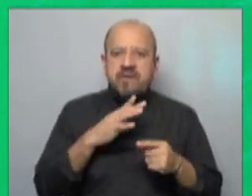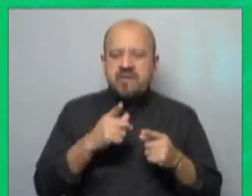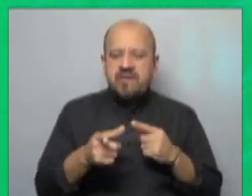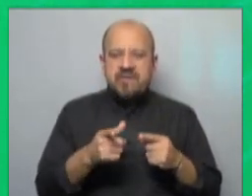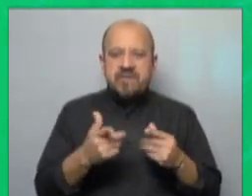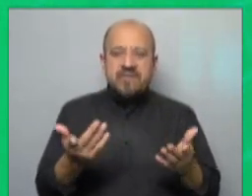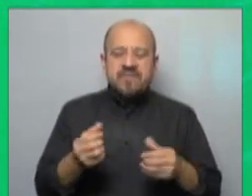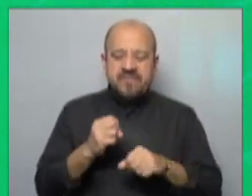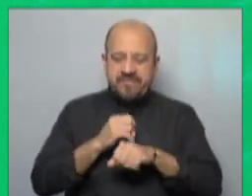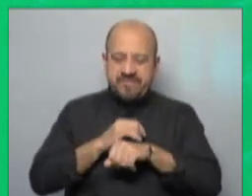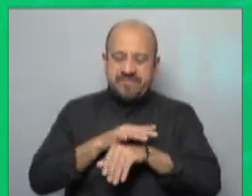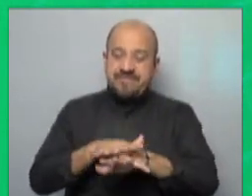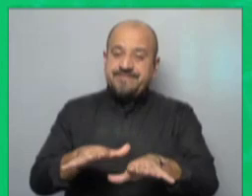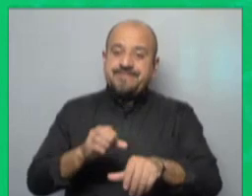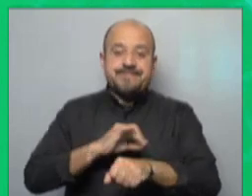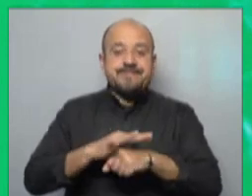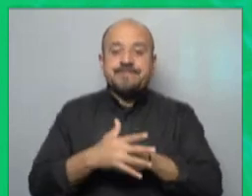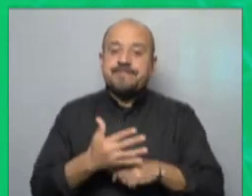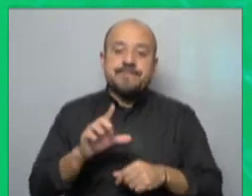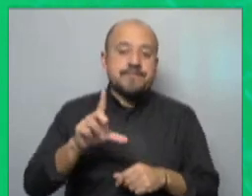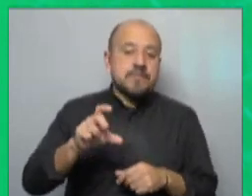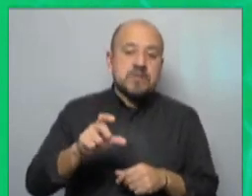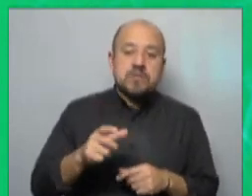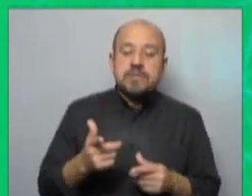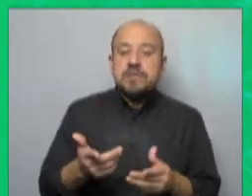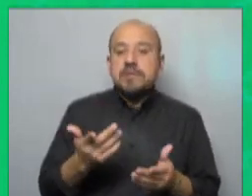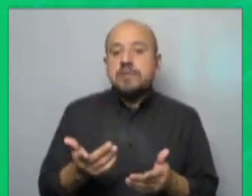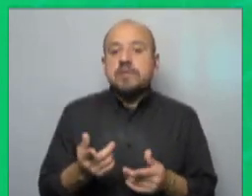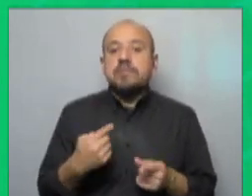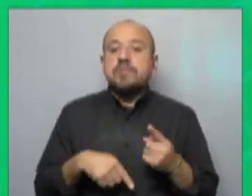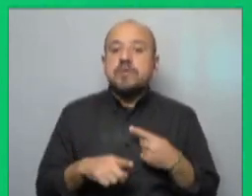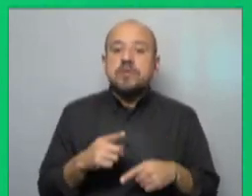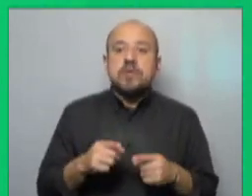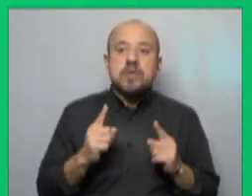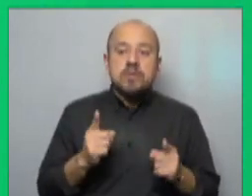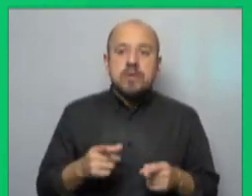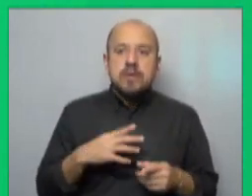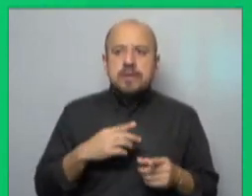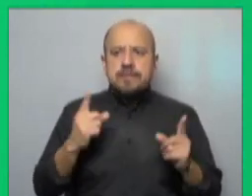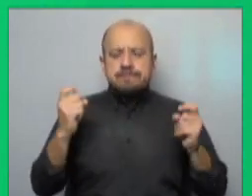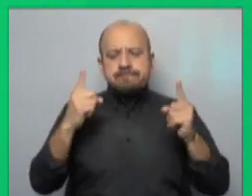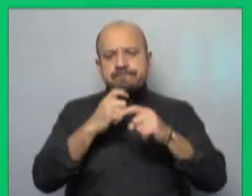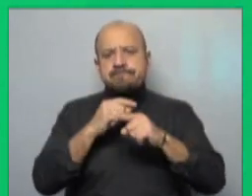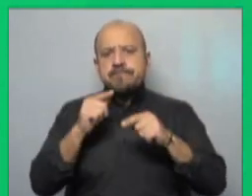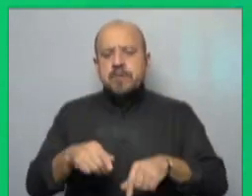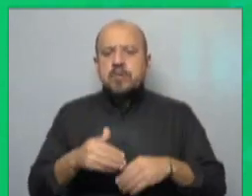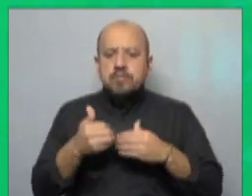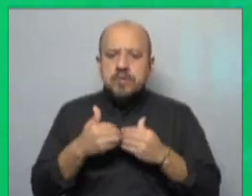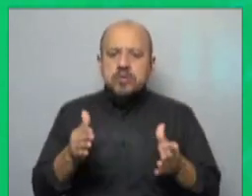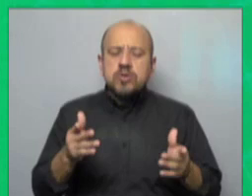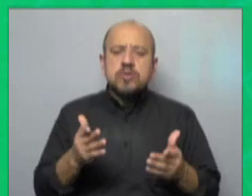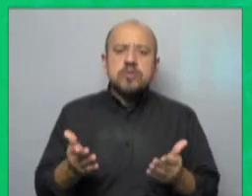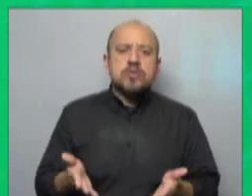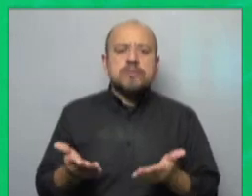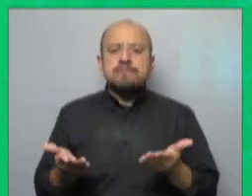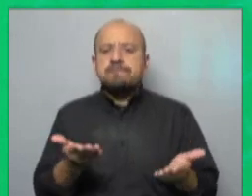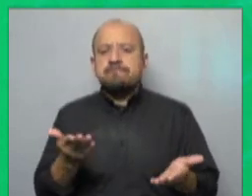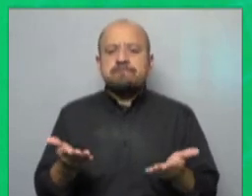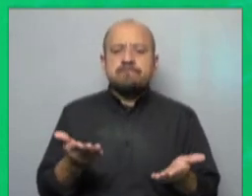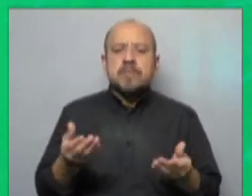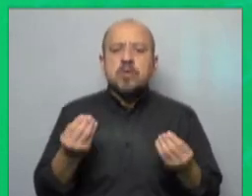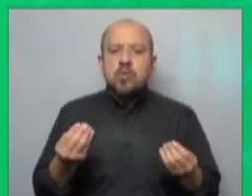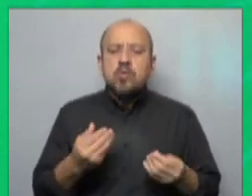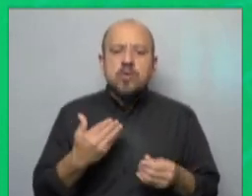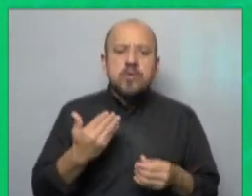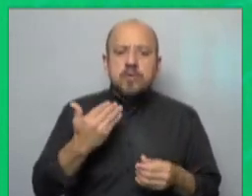pandemia que afectó obviamente al desarrollo del gobierno pero que también dificultó en ese arranque el posicionamiento del frente